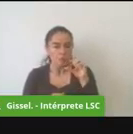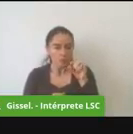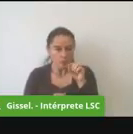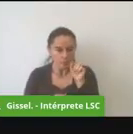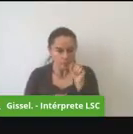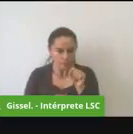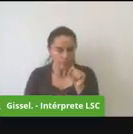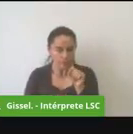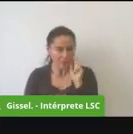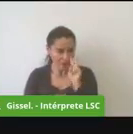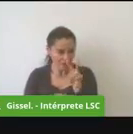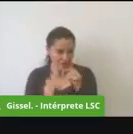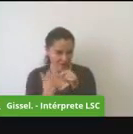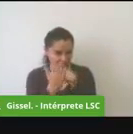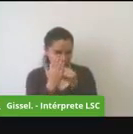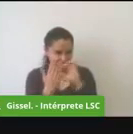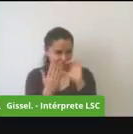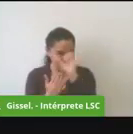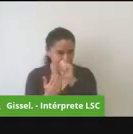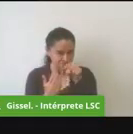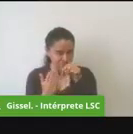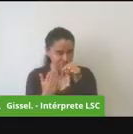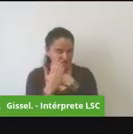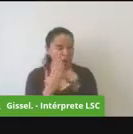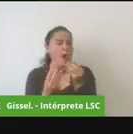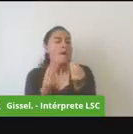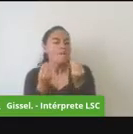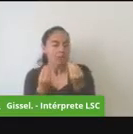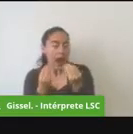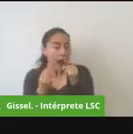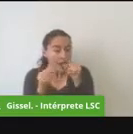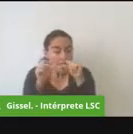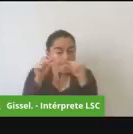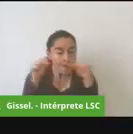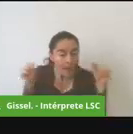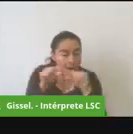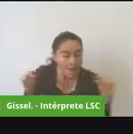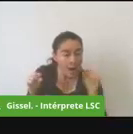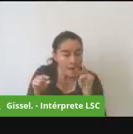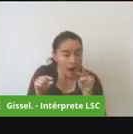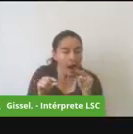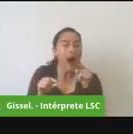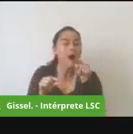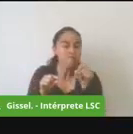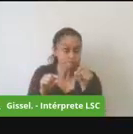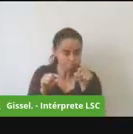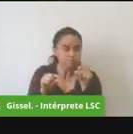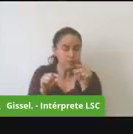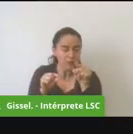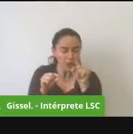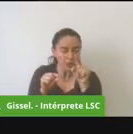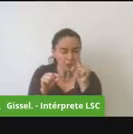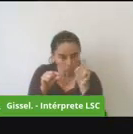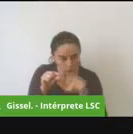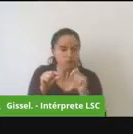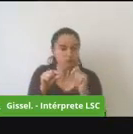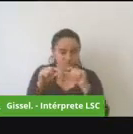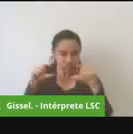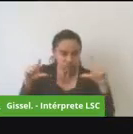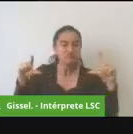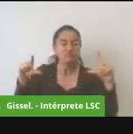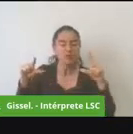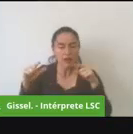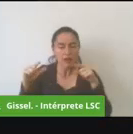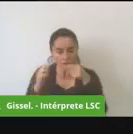mecanismo alternativo para la recepción de la información hemos dispuesto una línea de whatsapp que todos